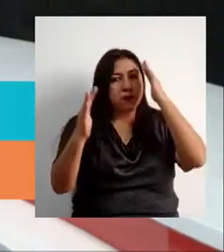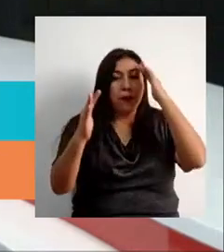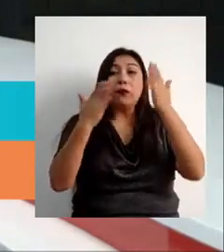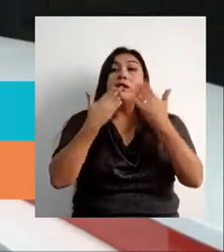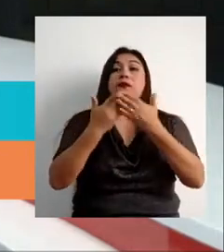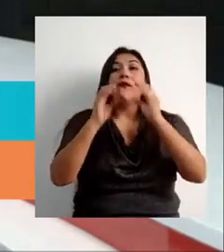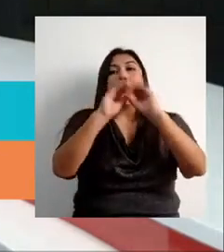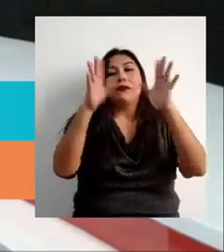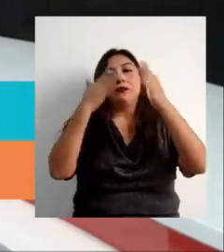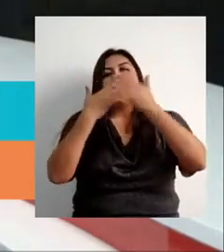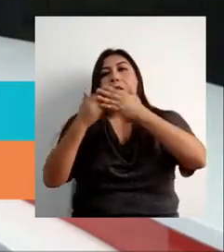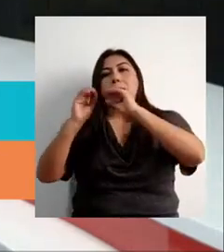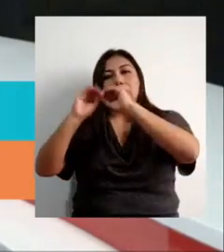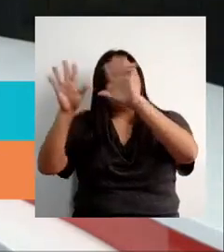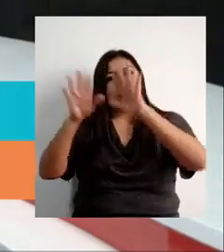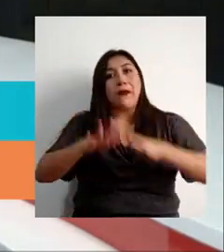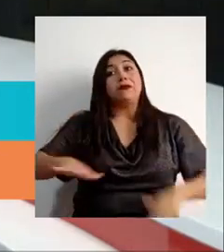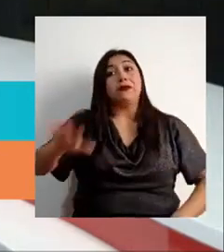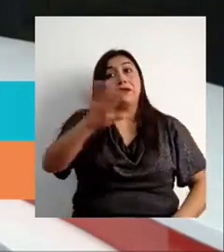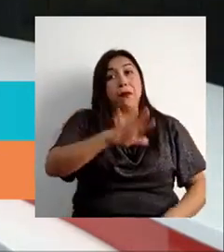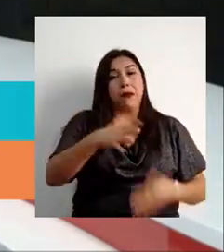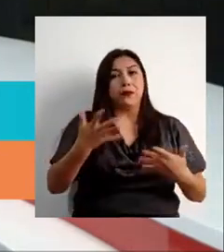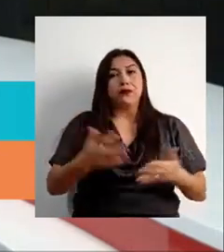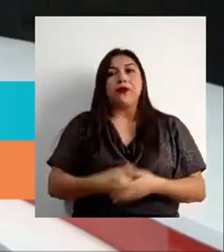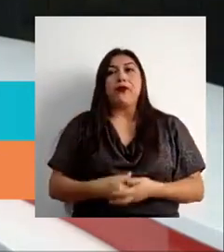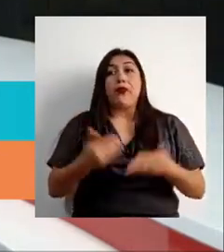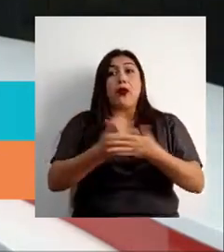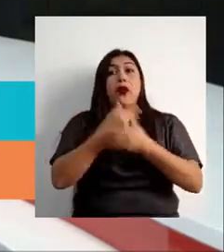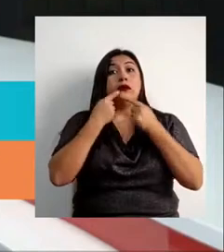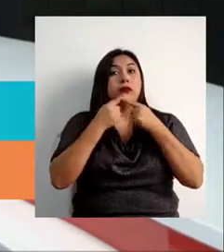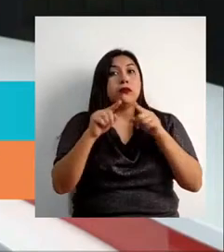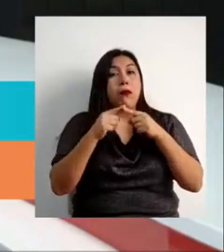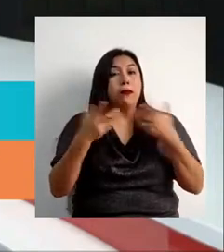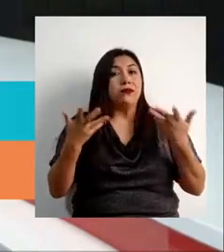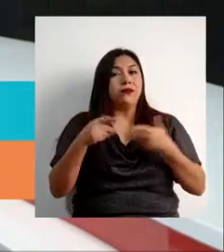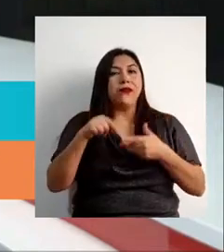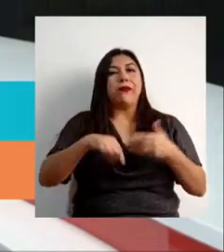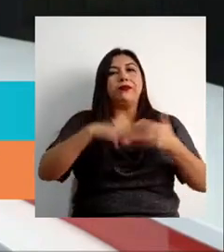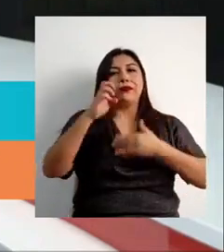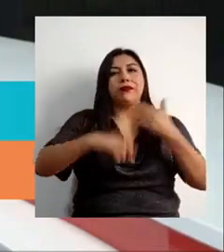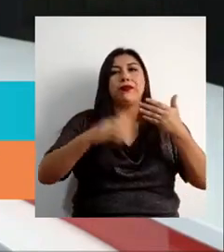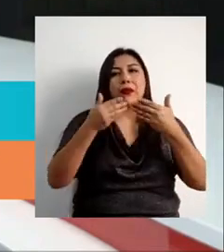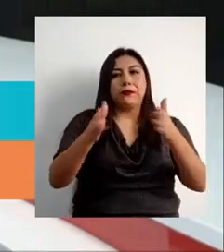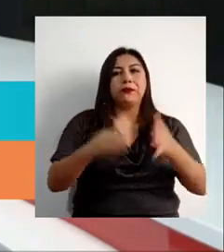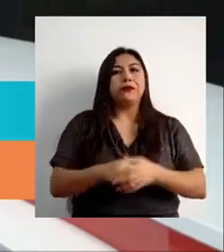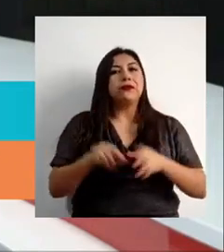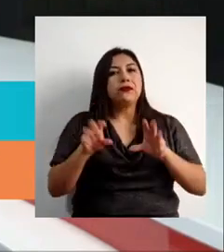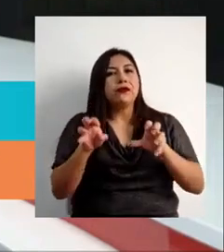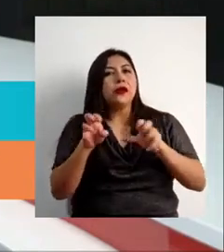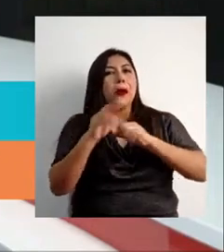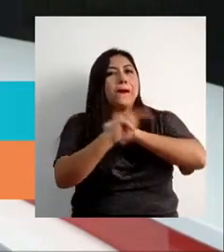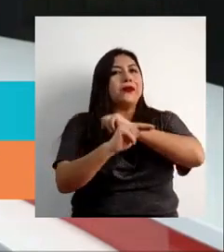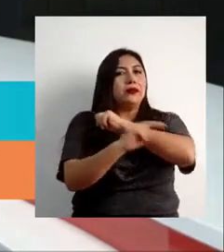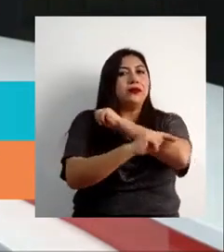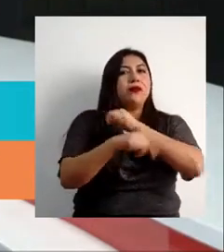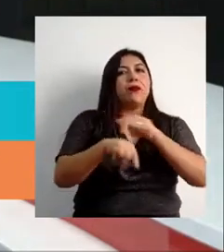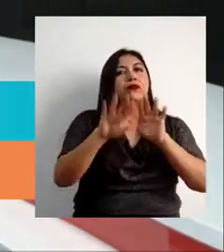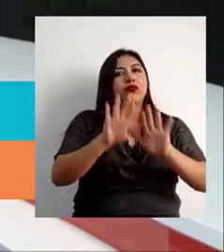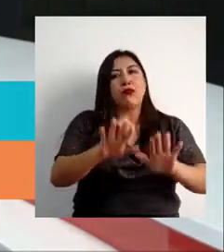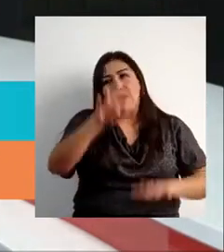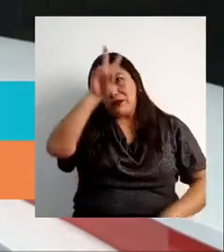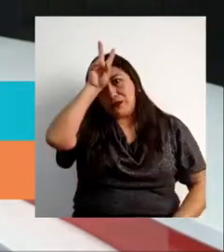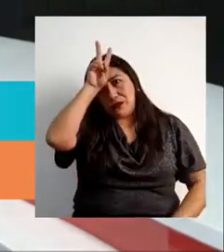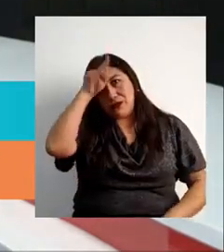buenos días a todos y todas. Nueva edición de Sin Barreras por Radio Nacional del Perú, la